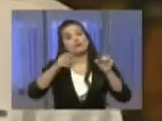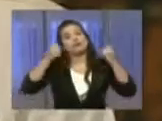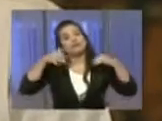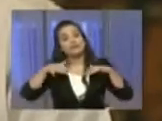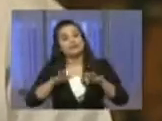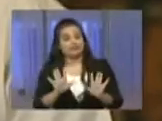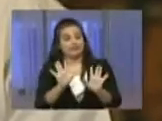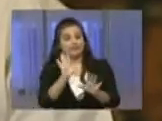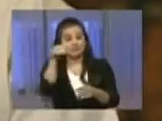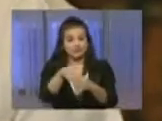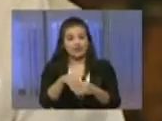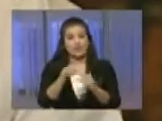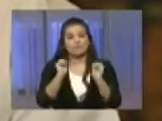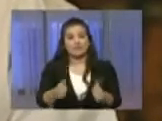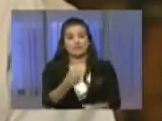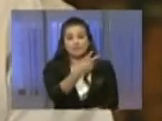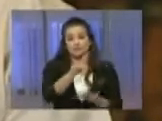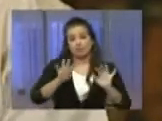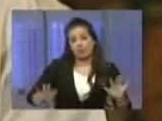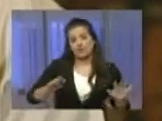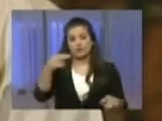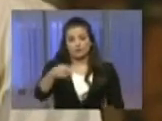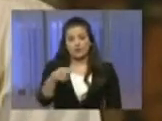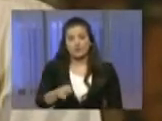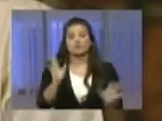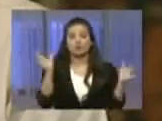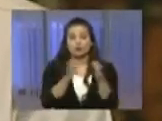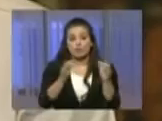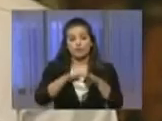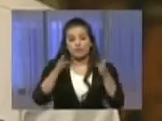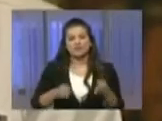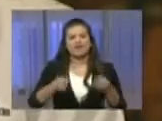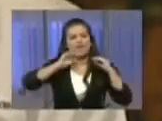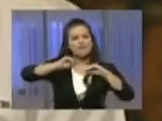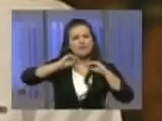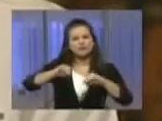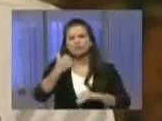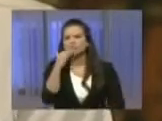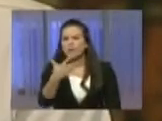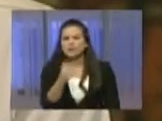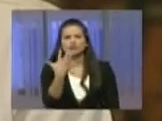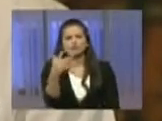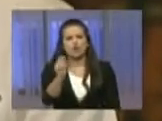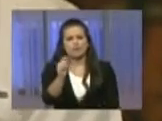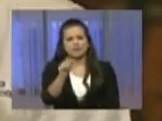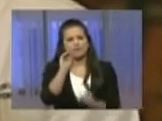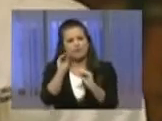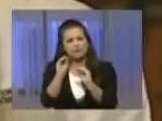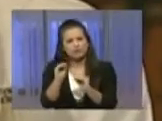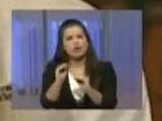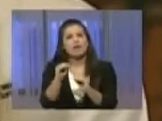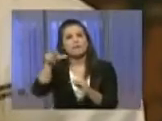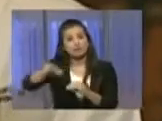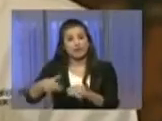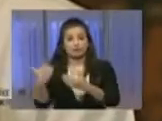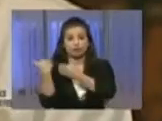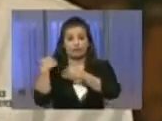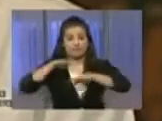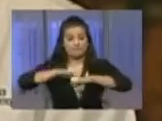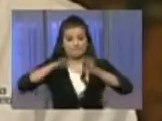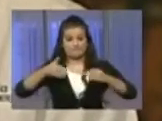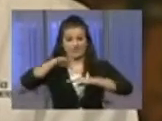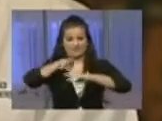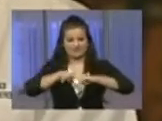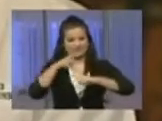sería el 29 de noviembre los miembros de mesa la formación tarda 5 meses lo dice Vicente bello en la página web de últimas